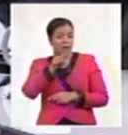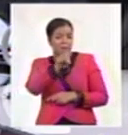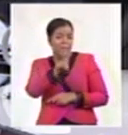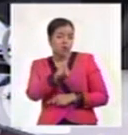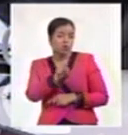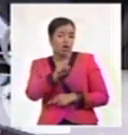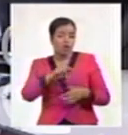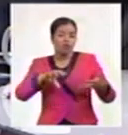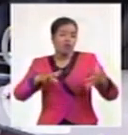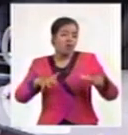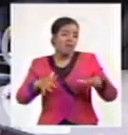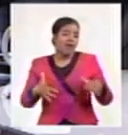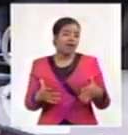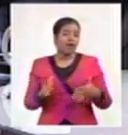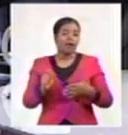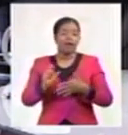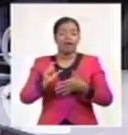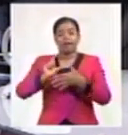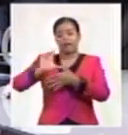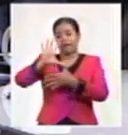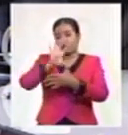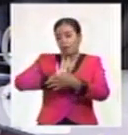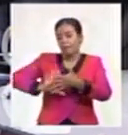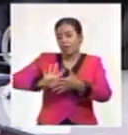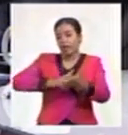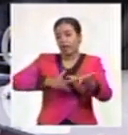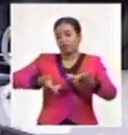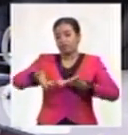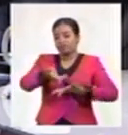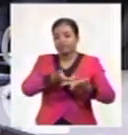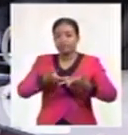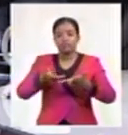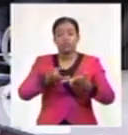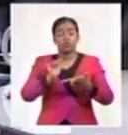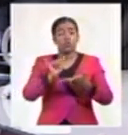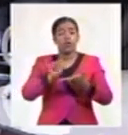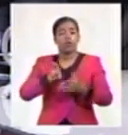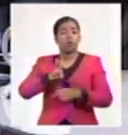para la integración latinoamericana y, de alguna manera, la urgencia también.